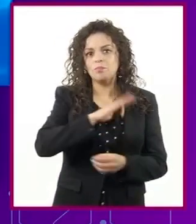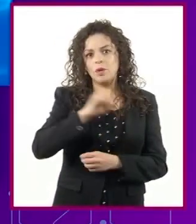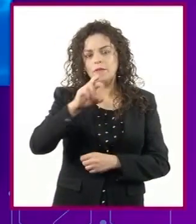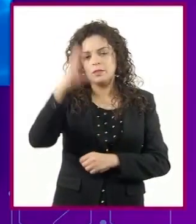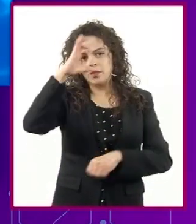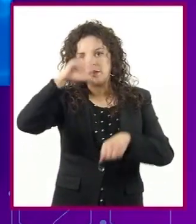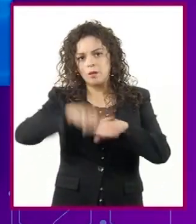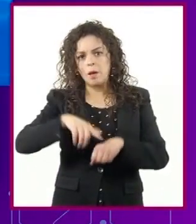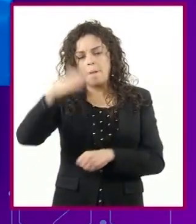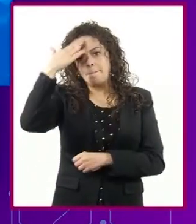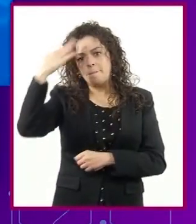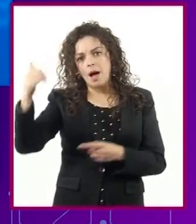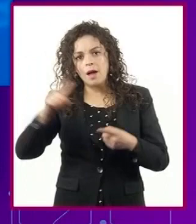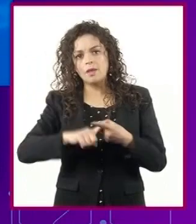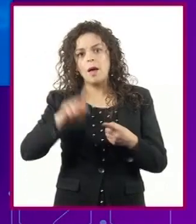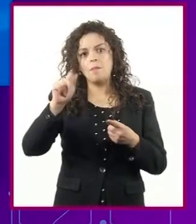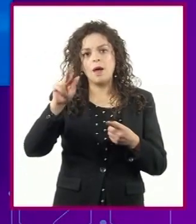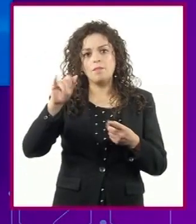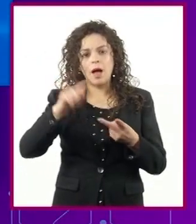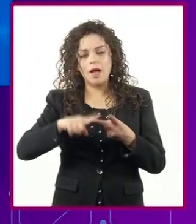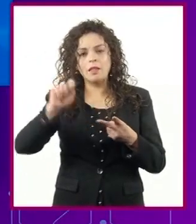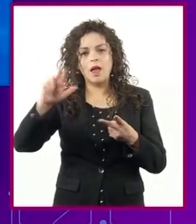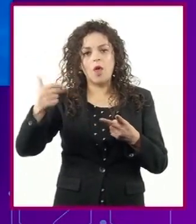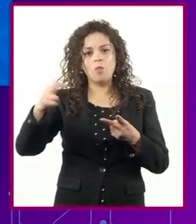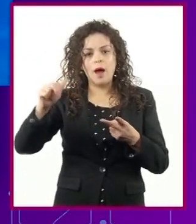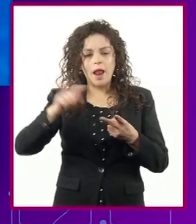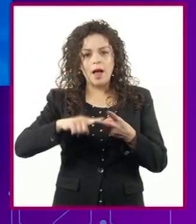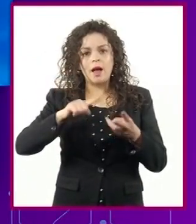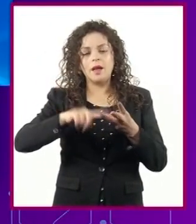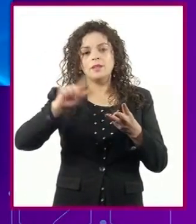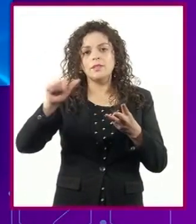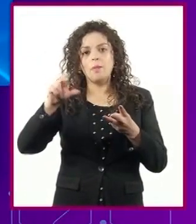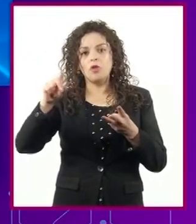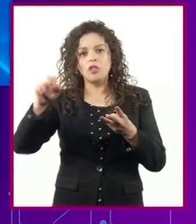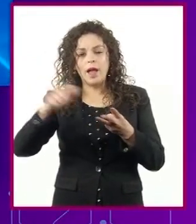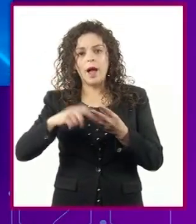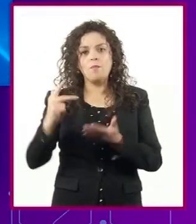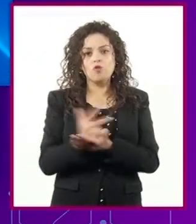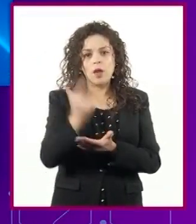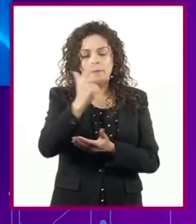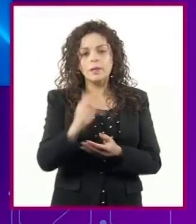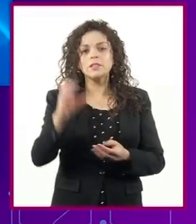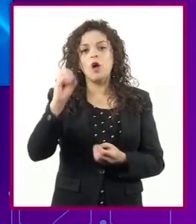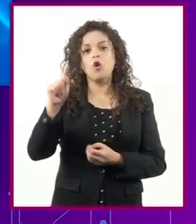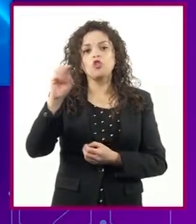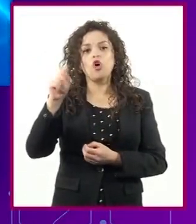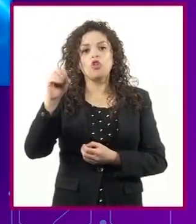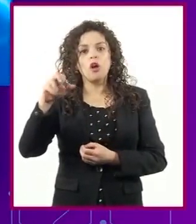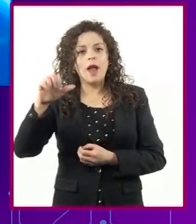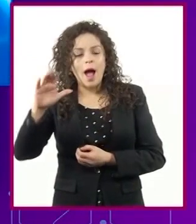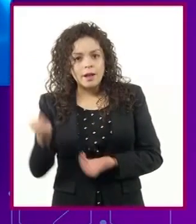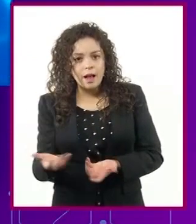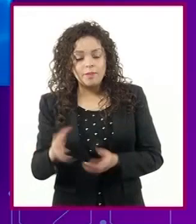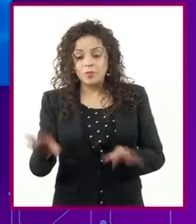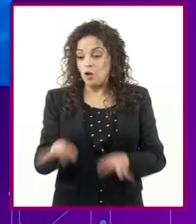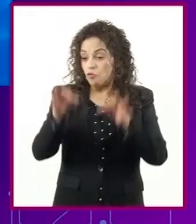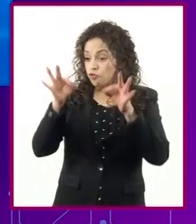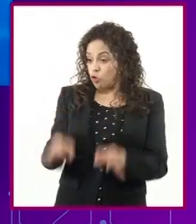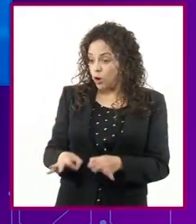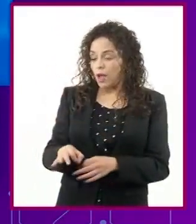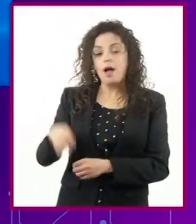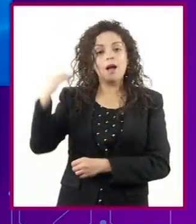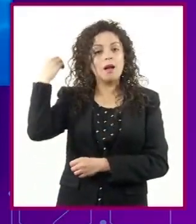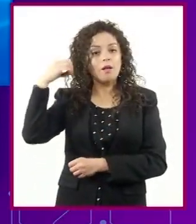náhuatl, paypay, tarahumara, zapoteca, purépecha o totonaca, O regional, jarocha,